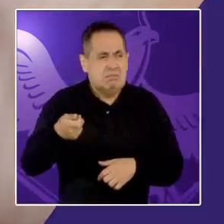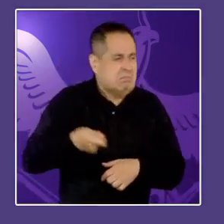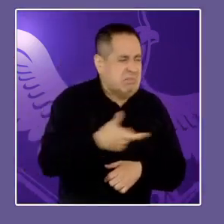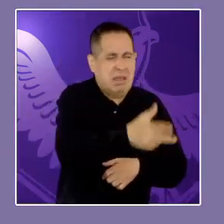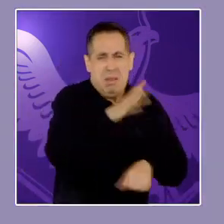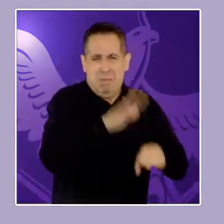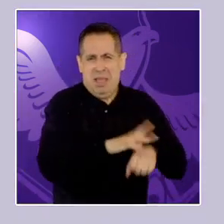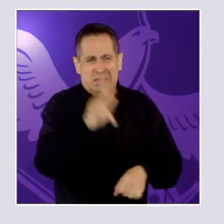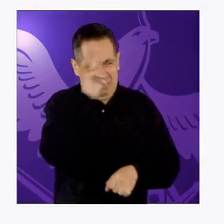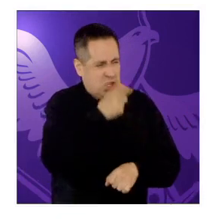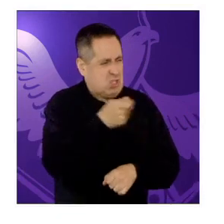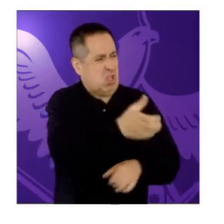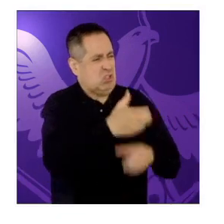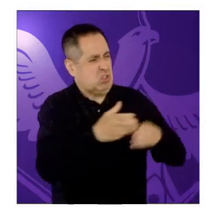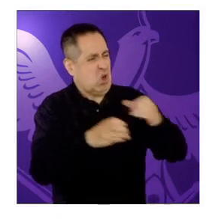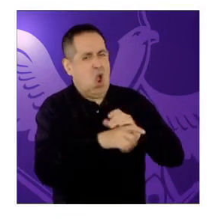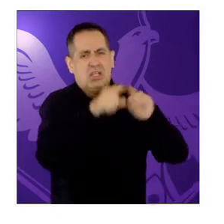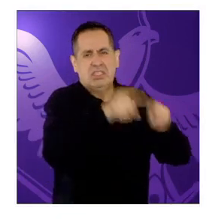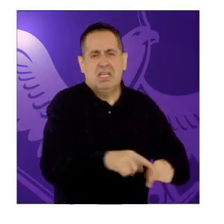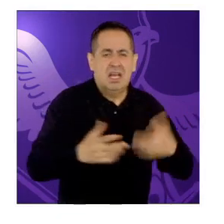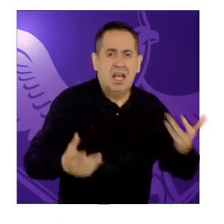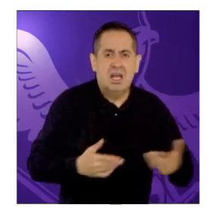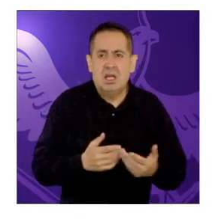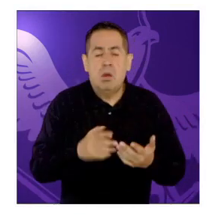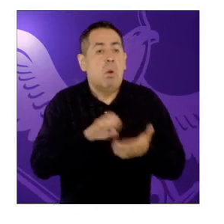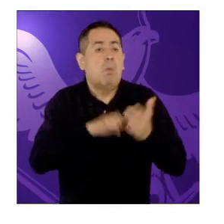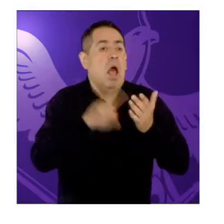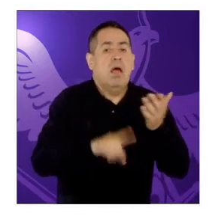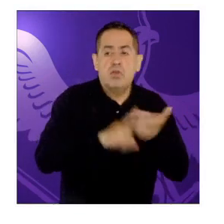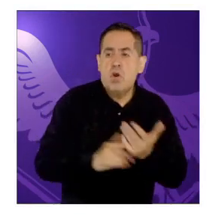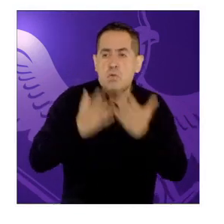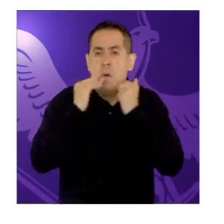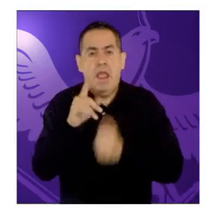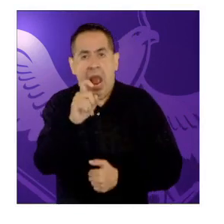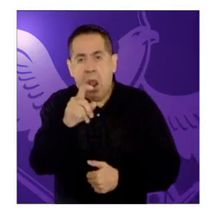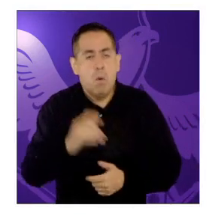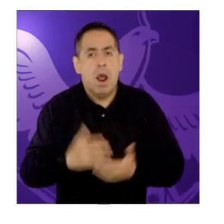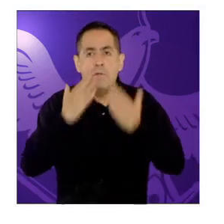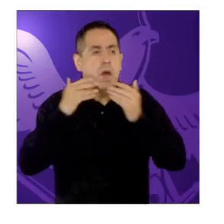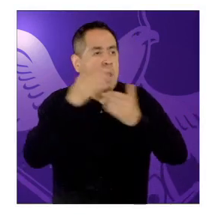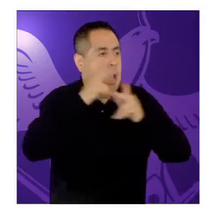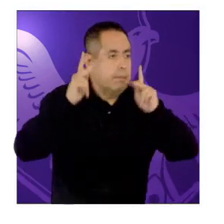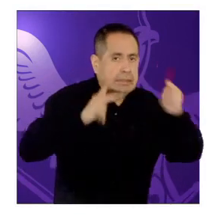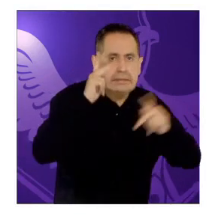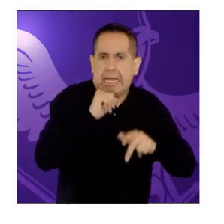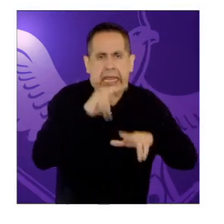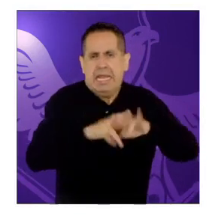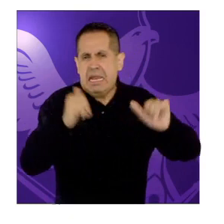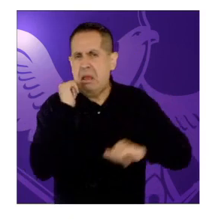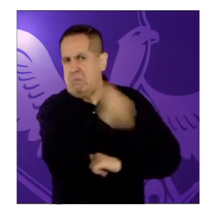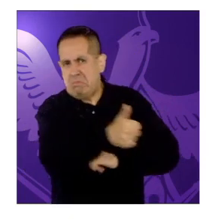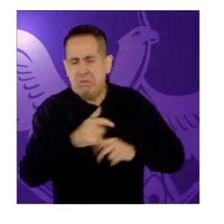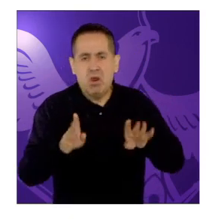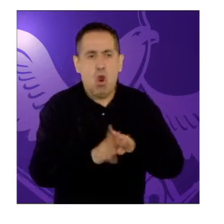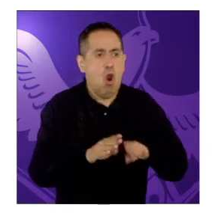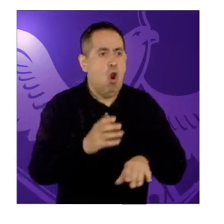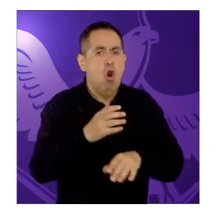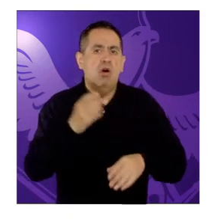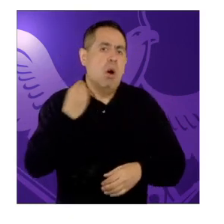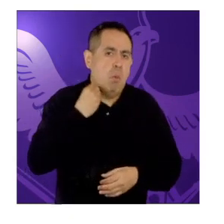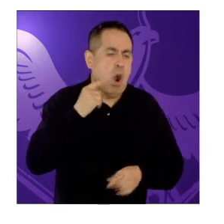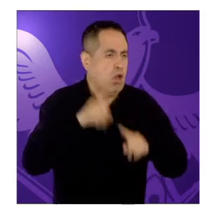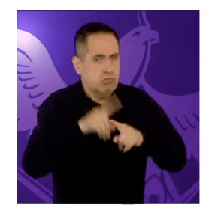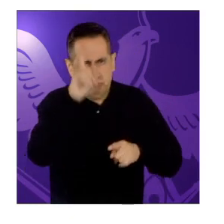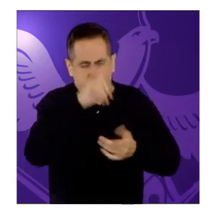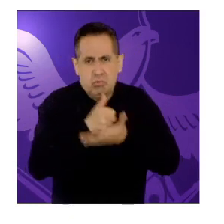las precarizan aún más contingencias, tales como problemas de agua, la nula o escasa visita, el deficientísimo